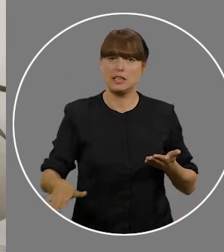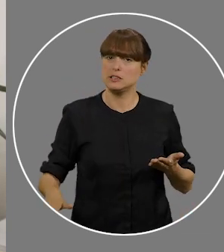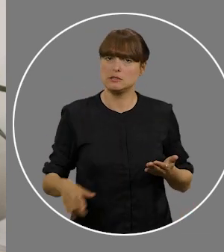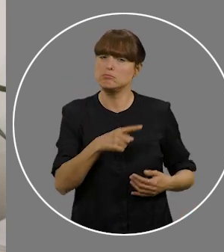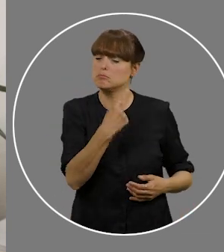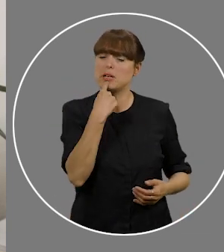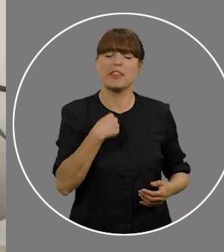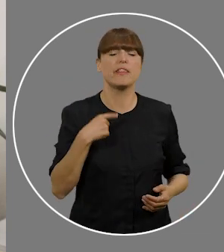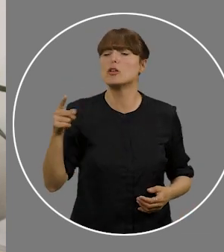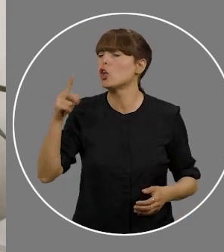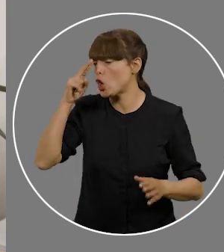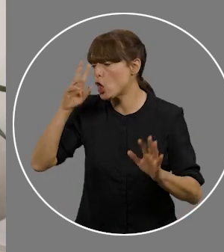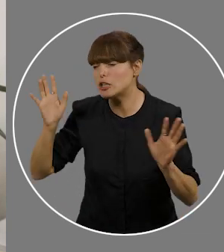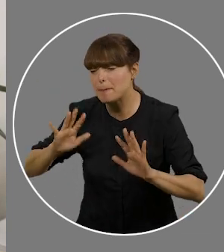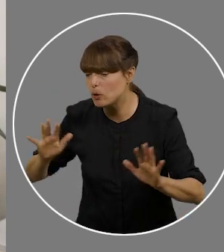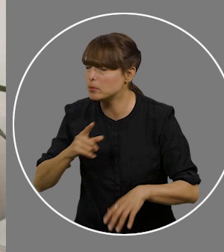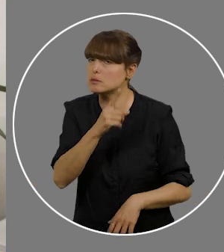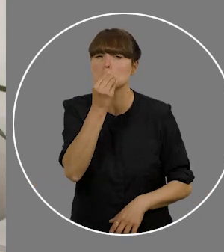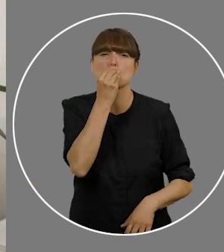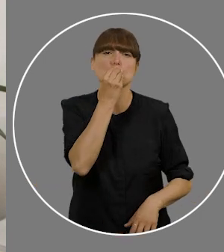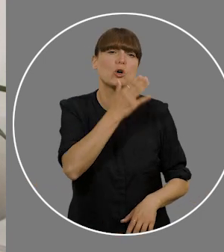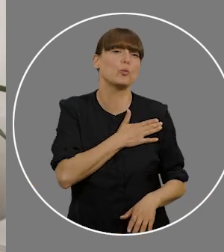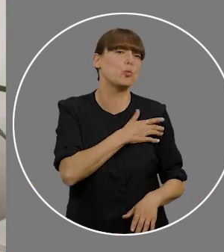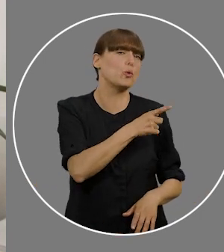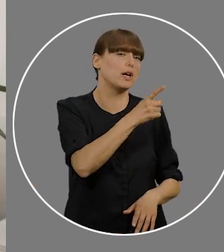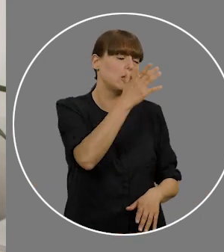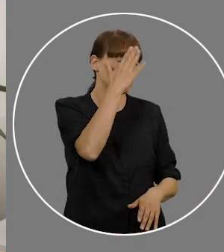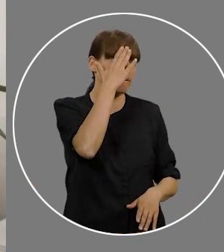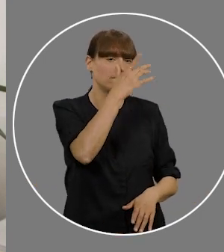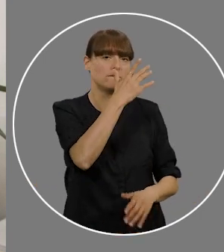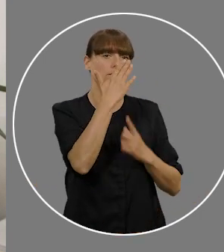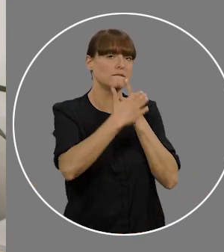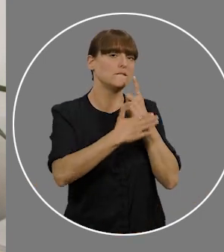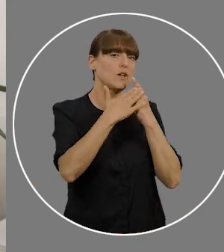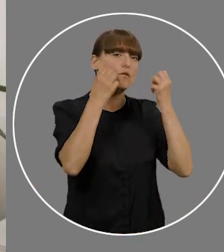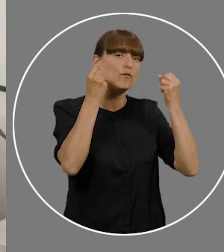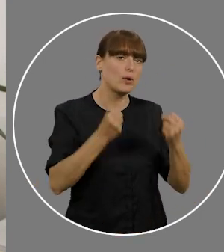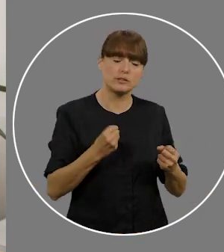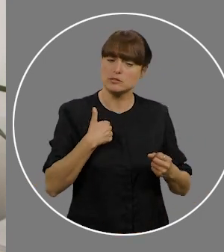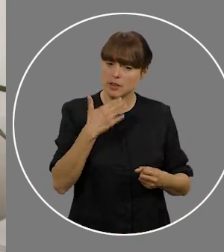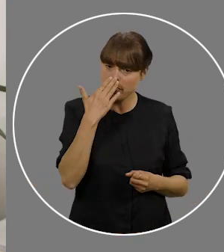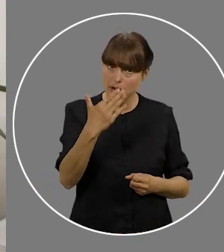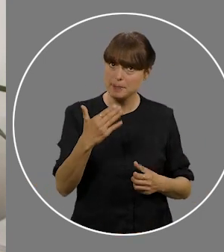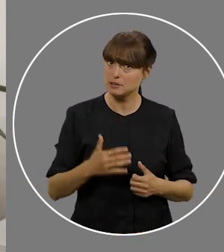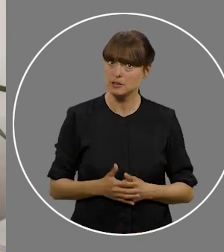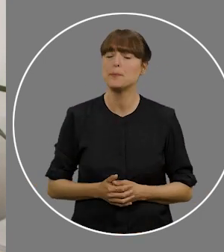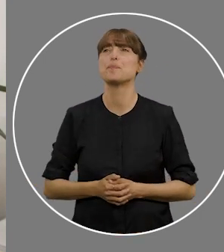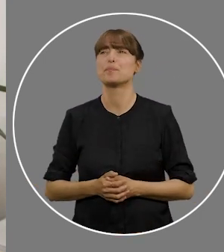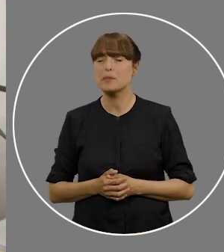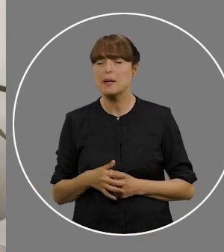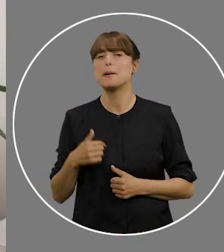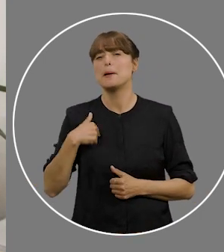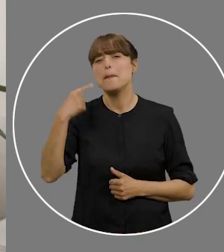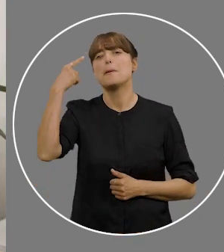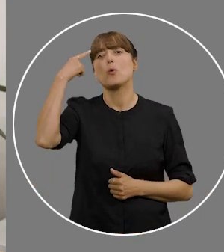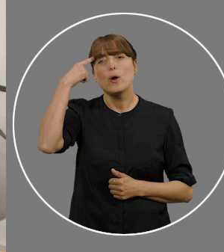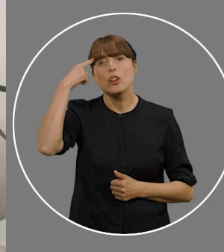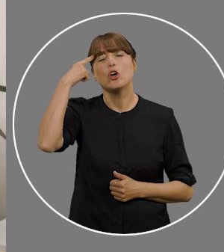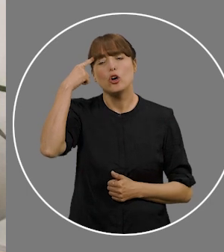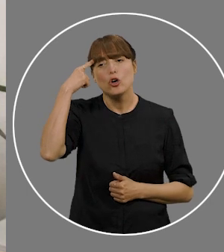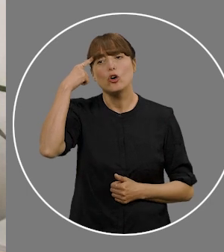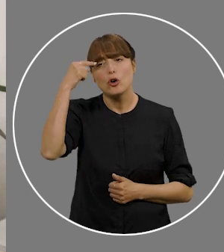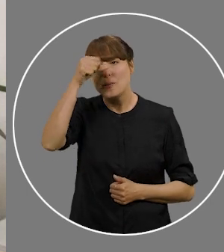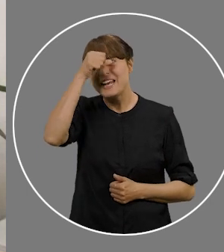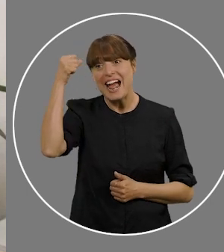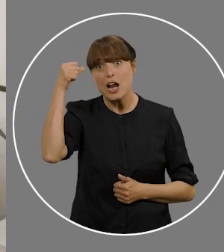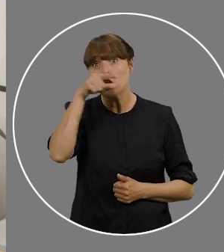dijo que no me preocupara de eso. Ya. Se portó muy bien. Entonces, a veces en el verano incluso venía paseando con la